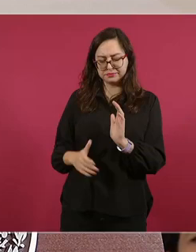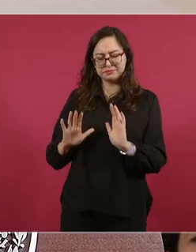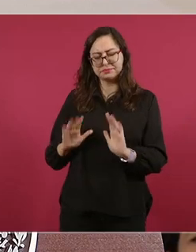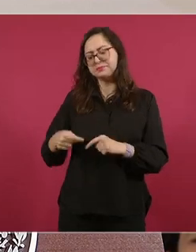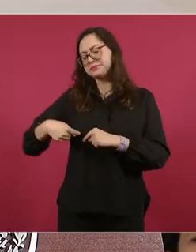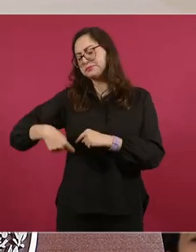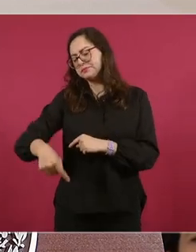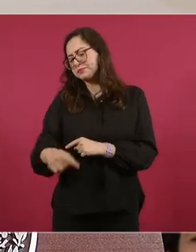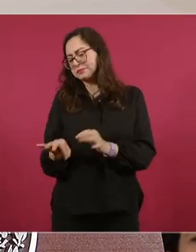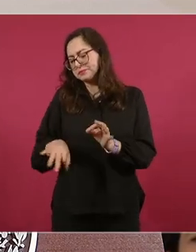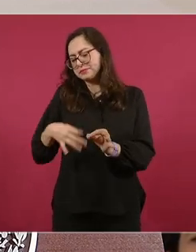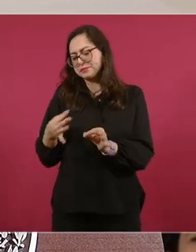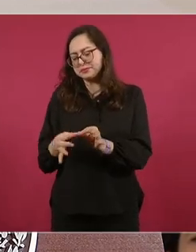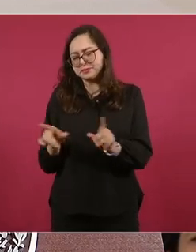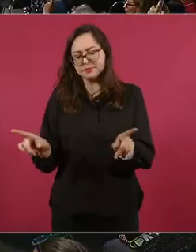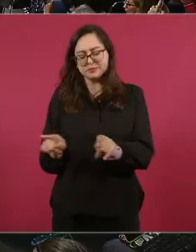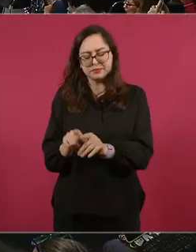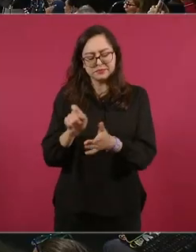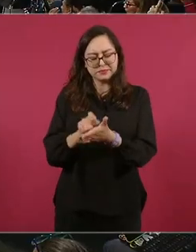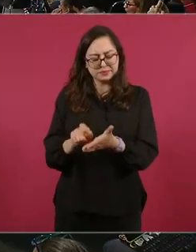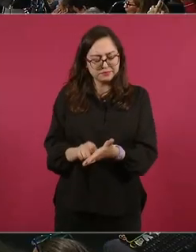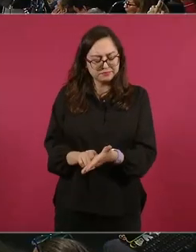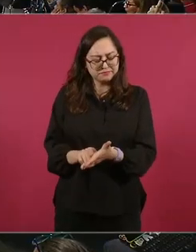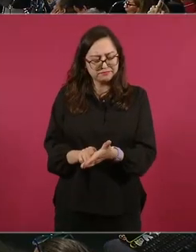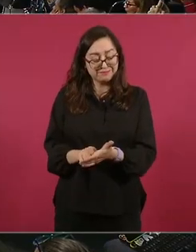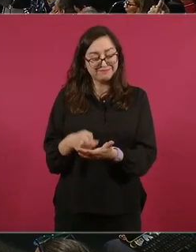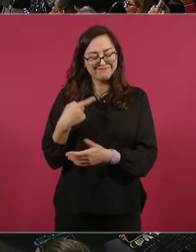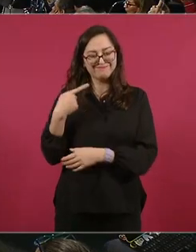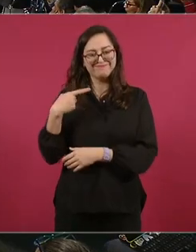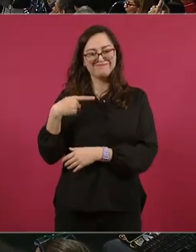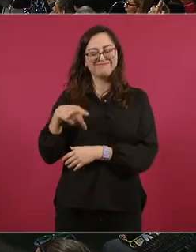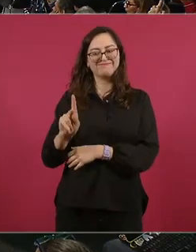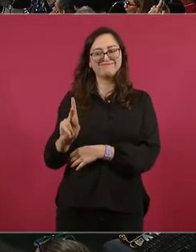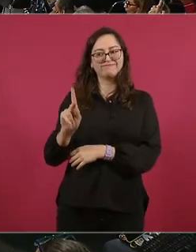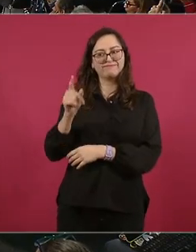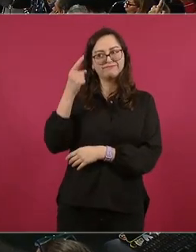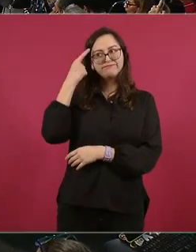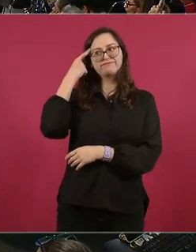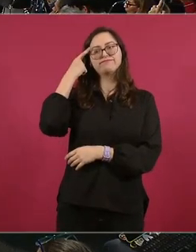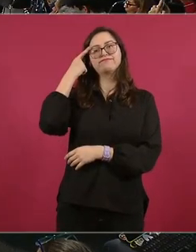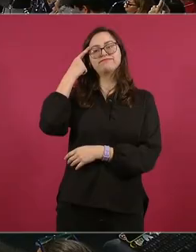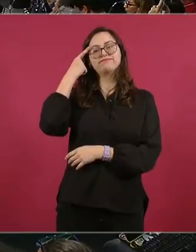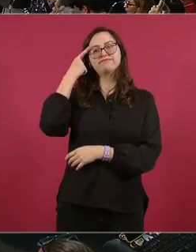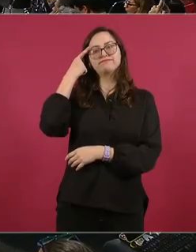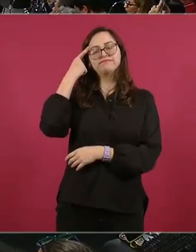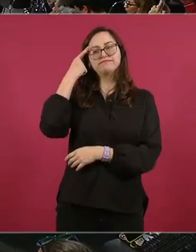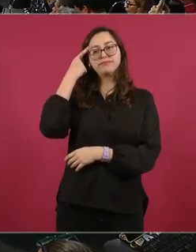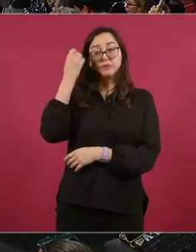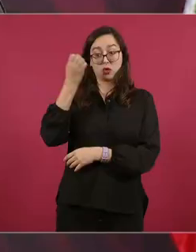pensé que aun cuando en la academia se cita y se remite